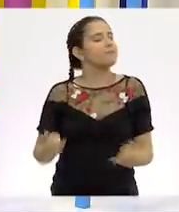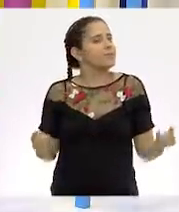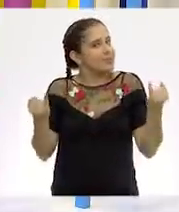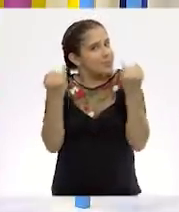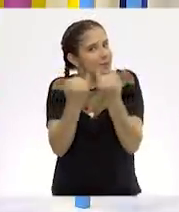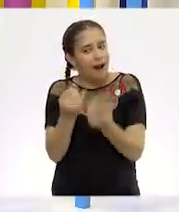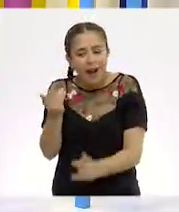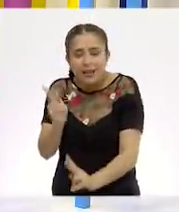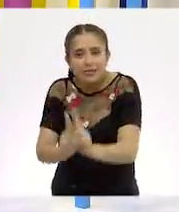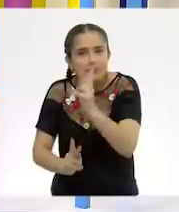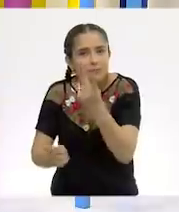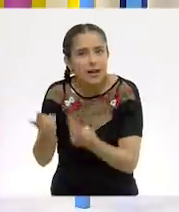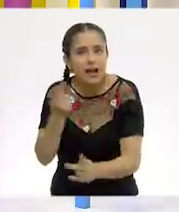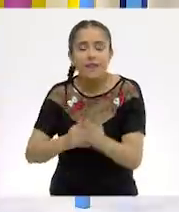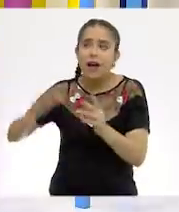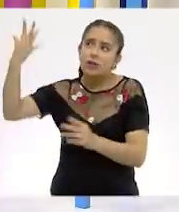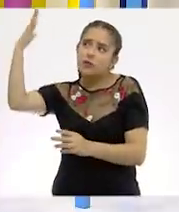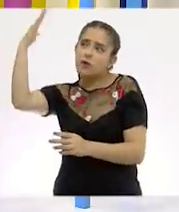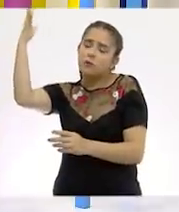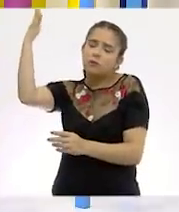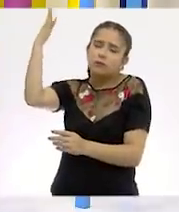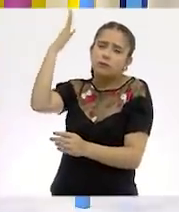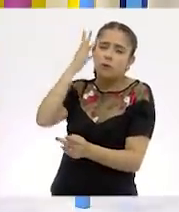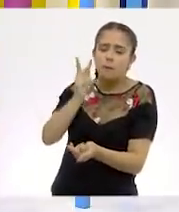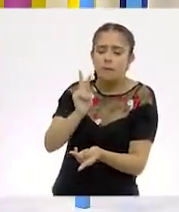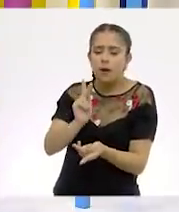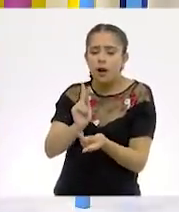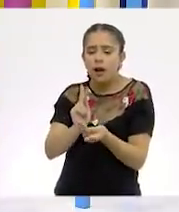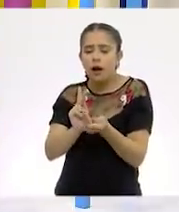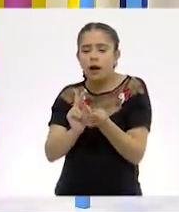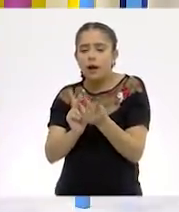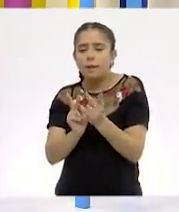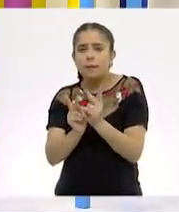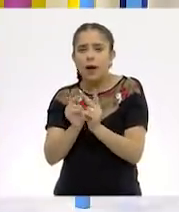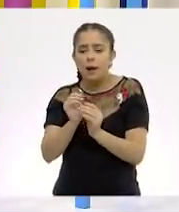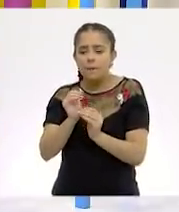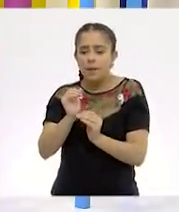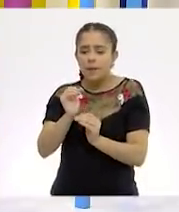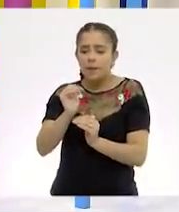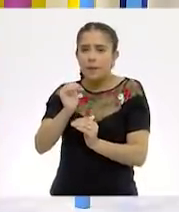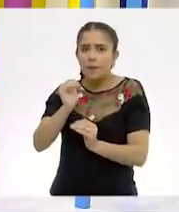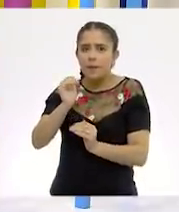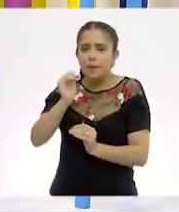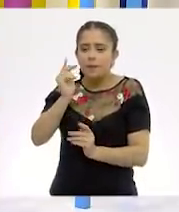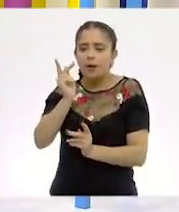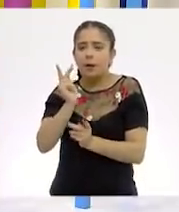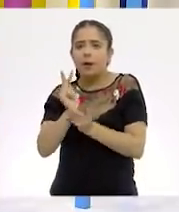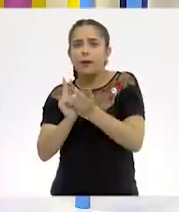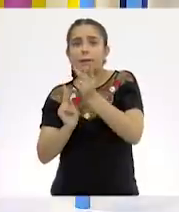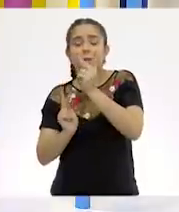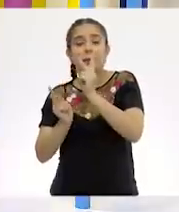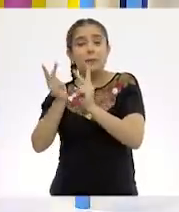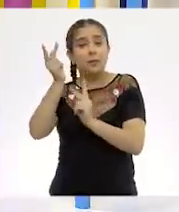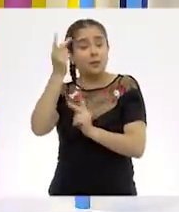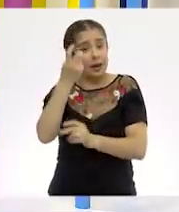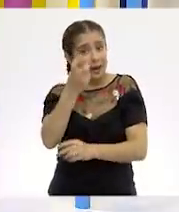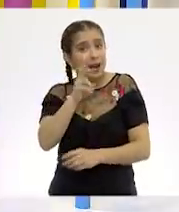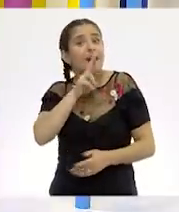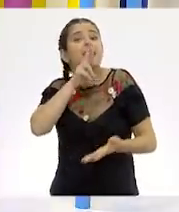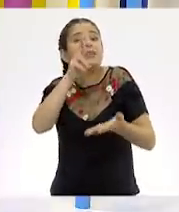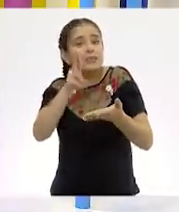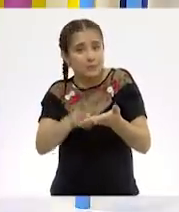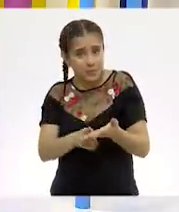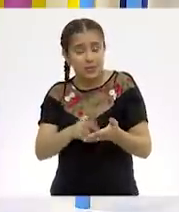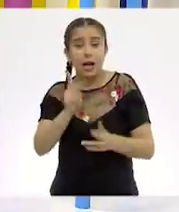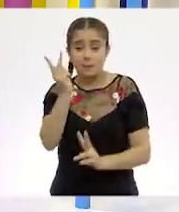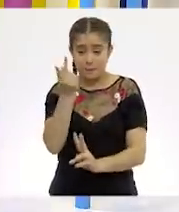planta a lo largo del día. Van a crecer de manera muy lenta. ¿Me ayudas a escribirlo? Y ustedes en casa escriban también. Las